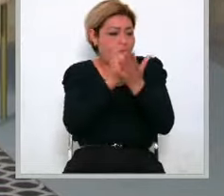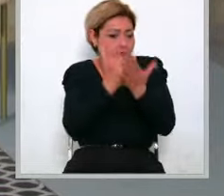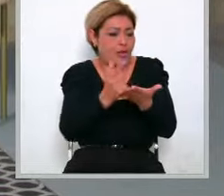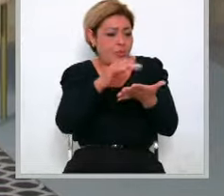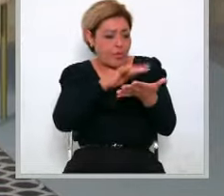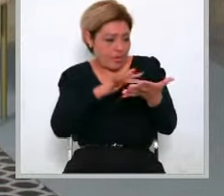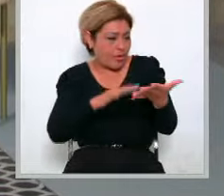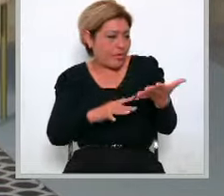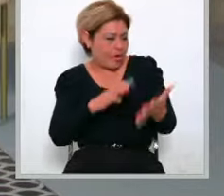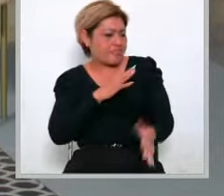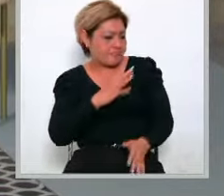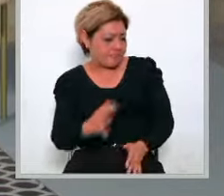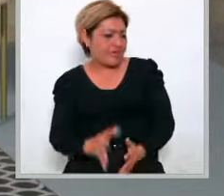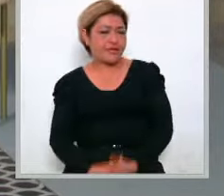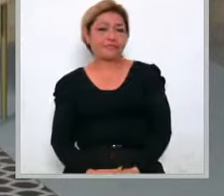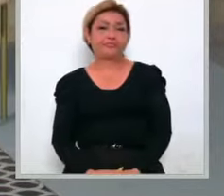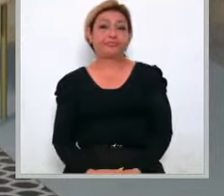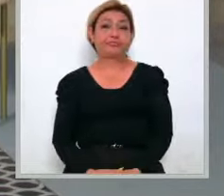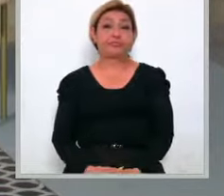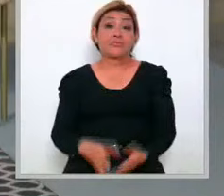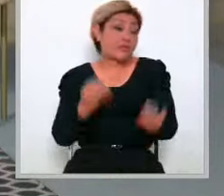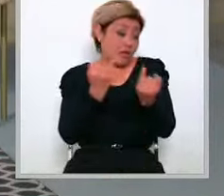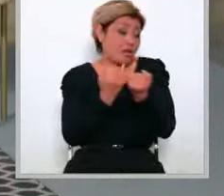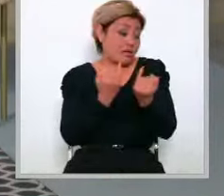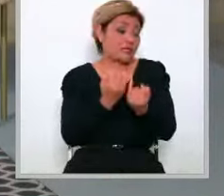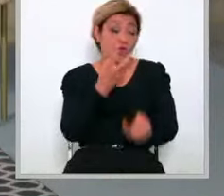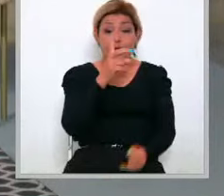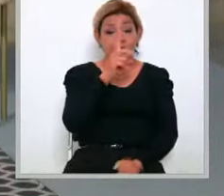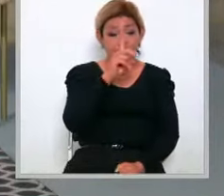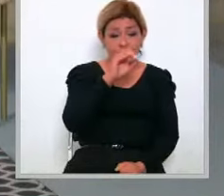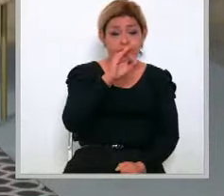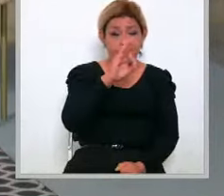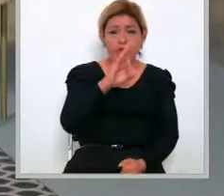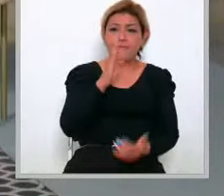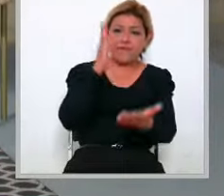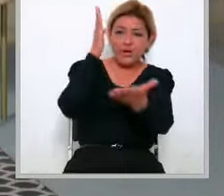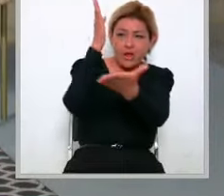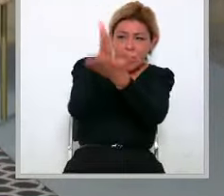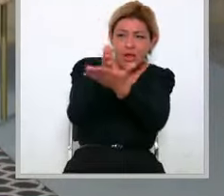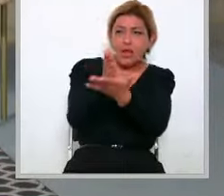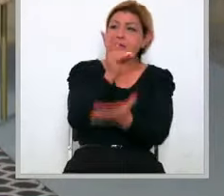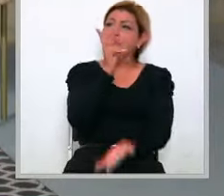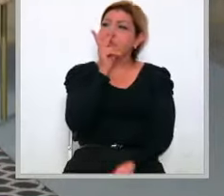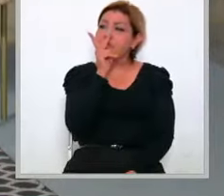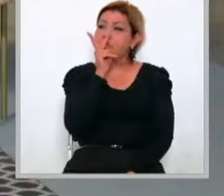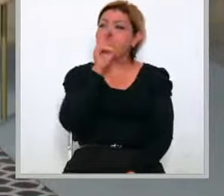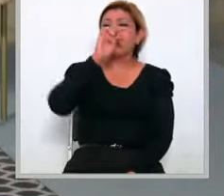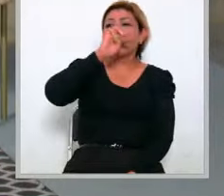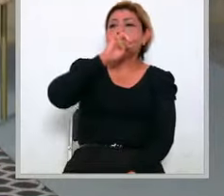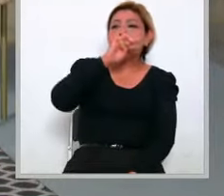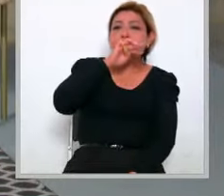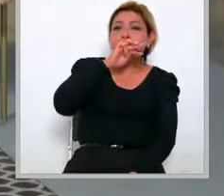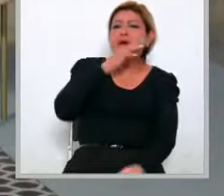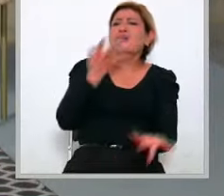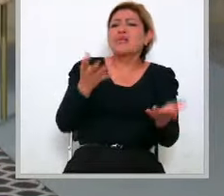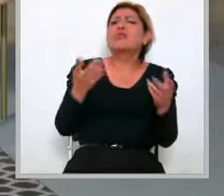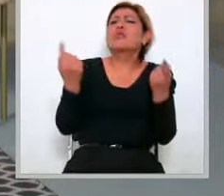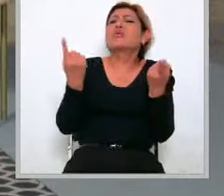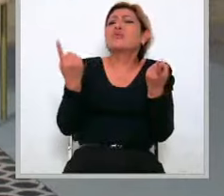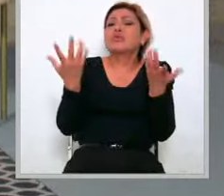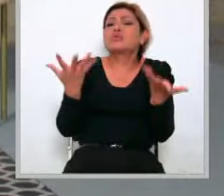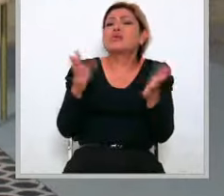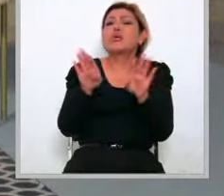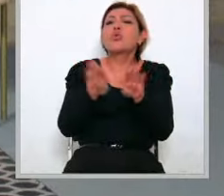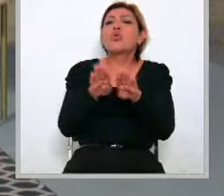DIF, pueden también ahí contactar y preguntar o no, directora. Pueden acercarse a las páginas de realmente la presidenta del DIF y también a